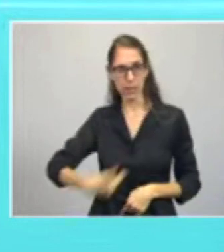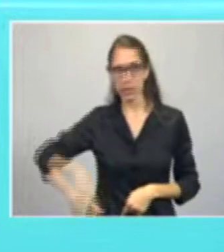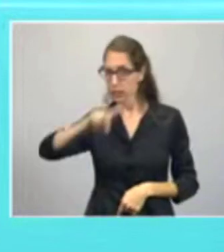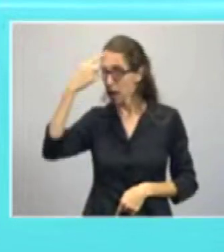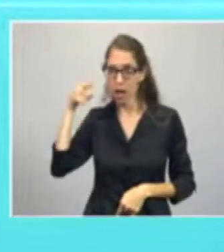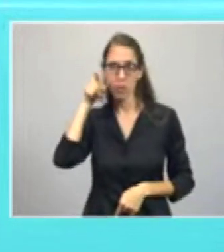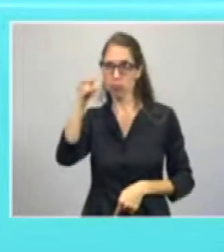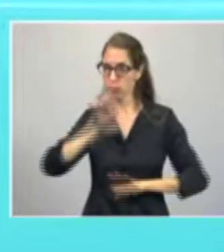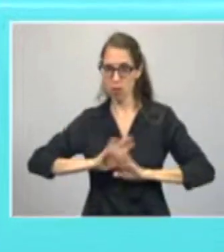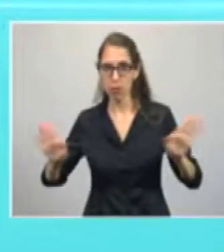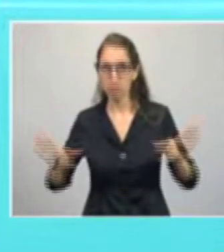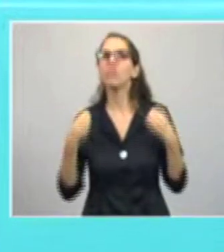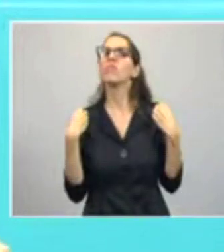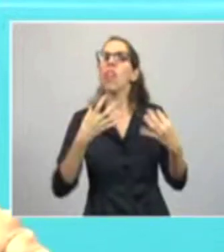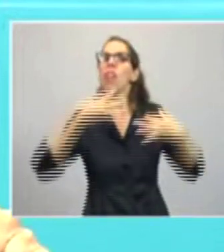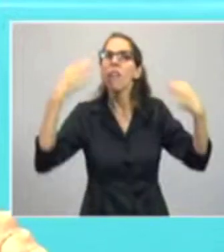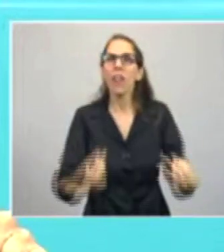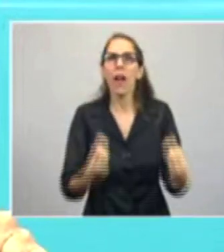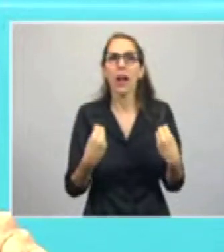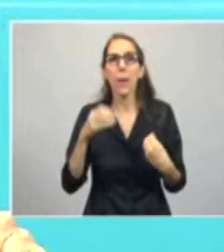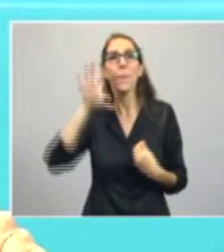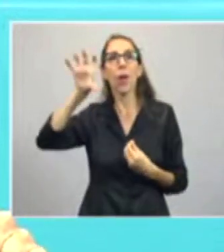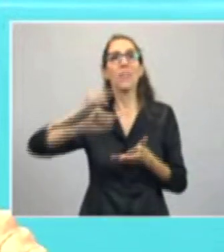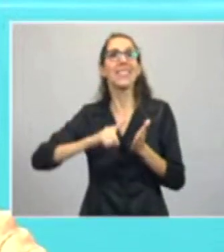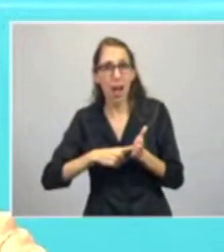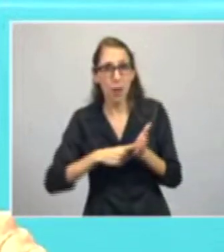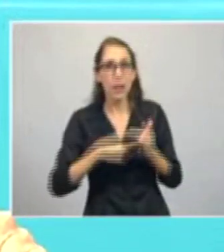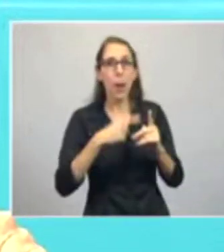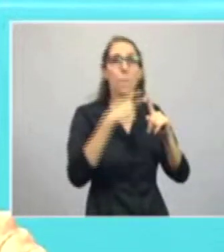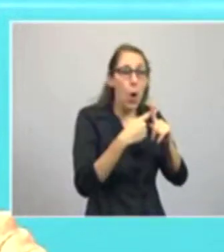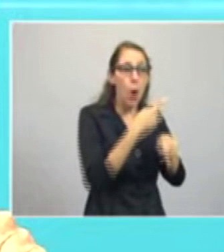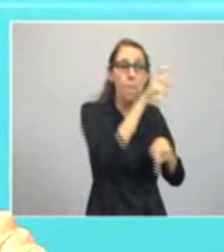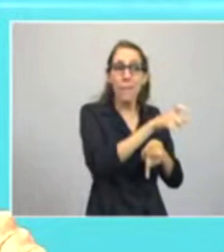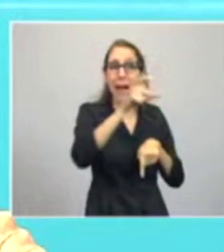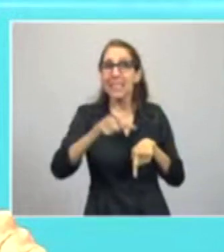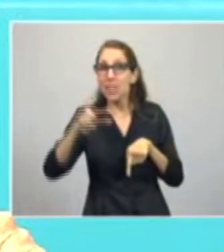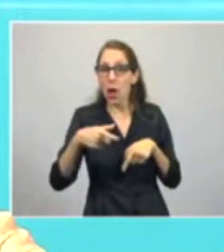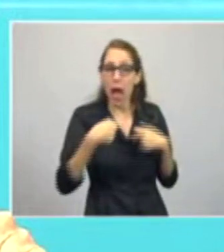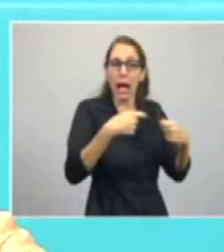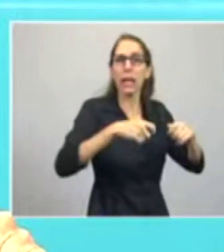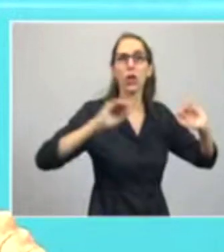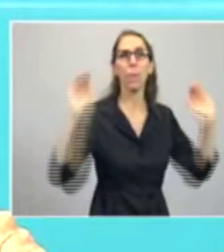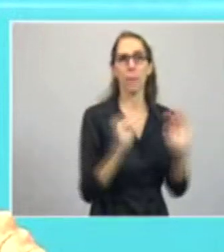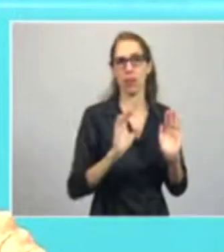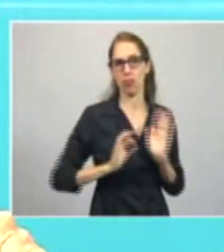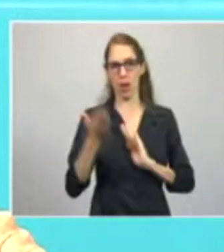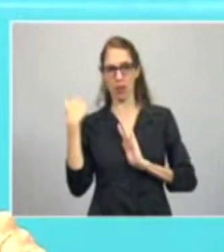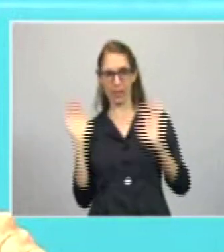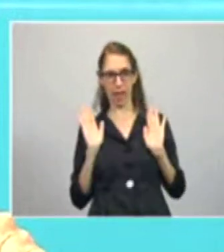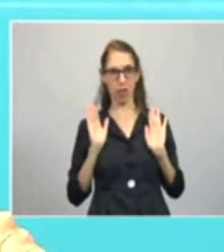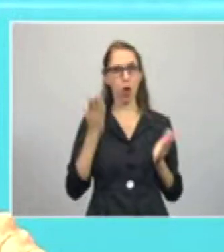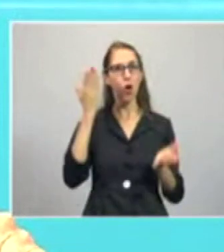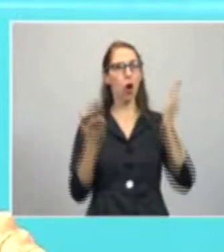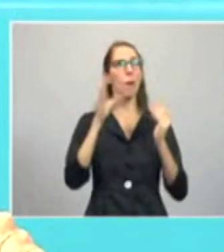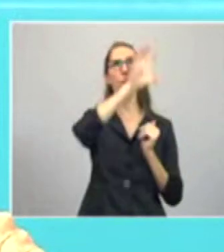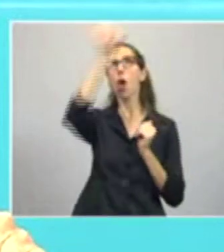que la Provincia de Buenos Aires es la que menos gastó por habitante el año pasado entre todas las